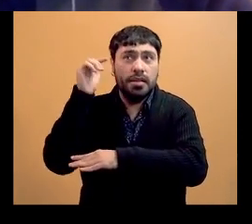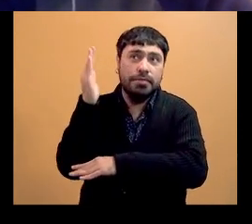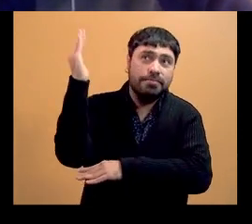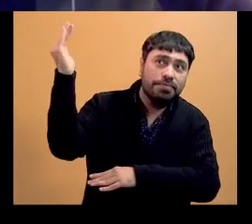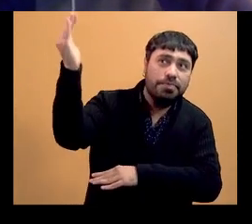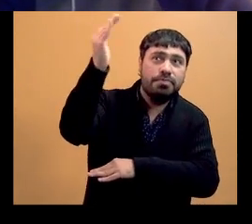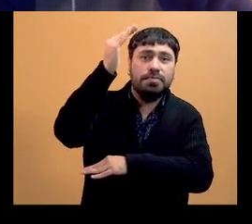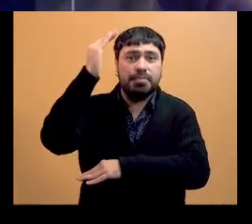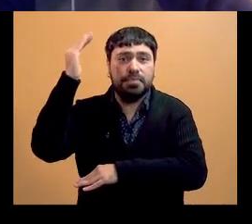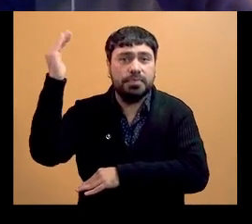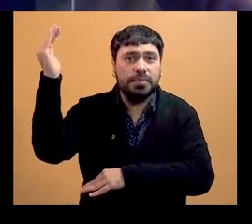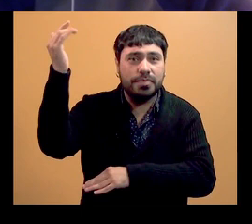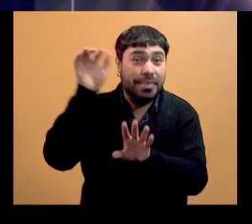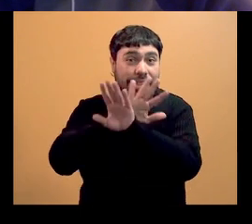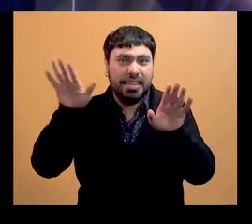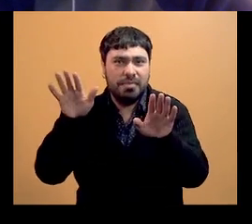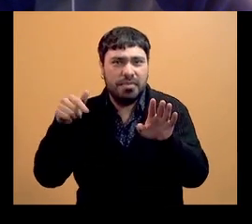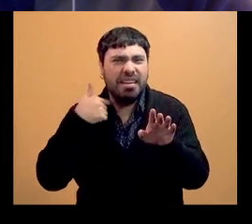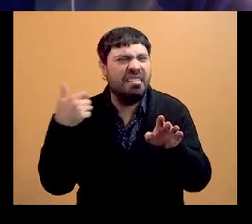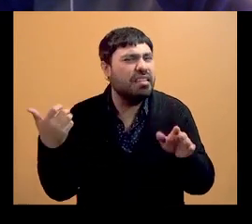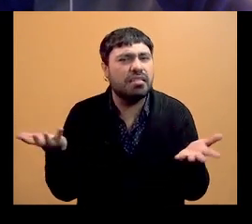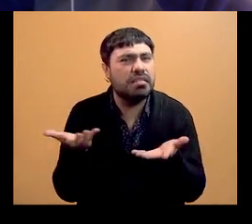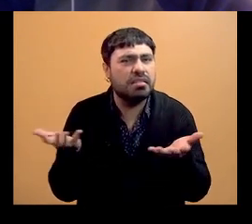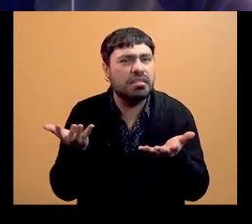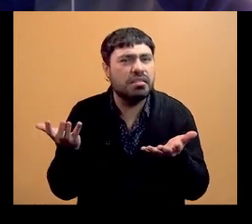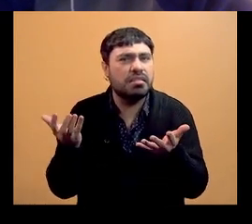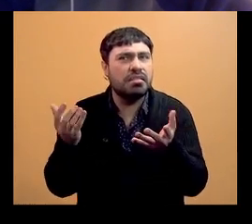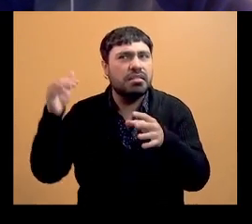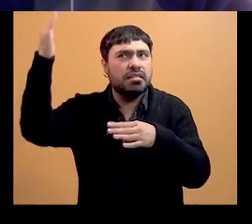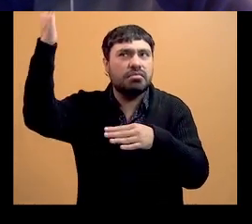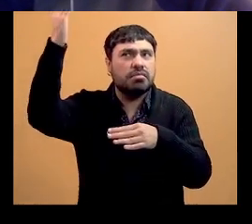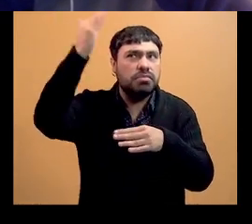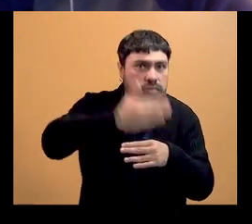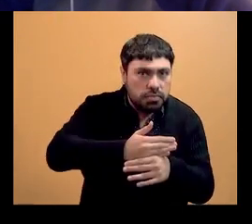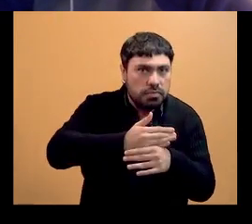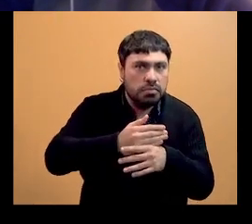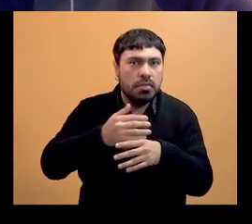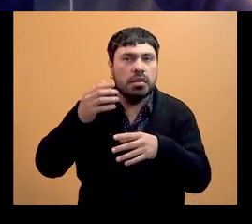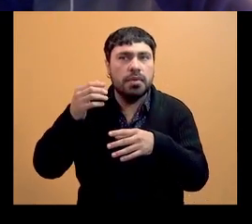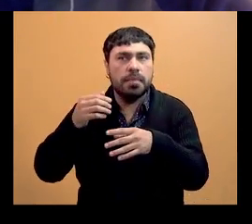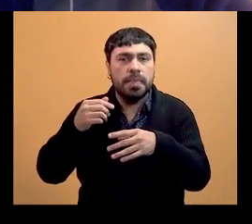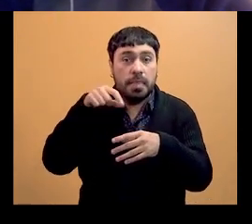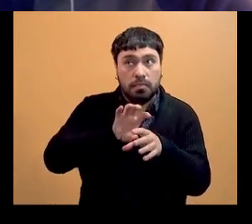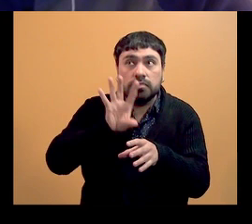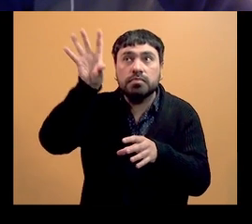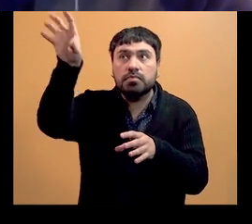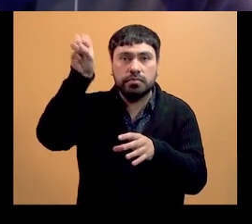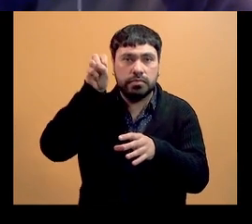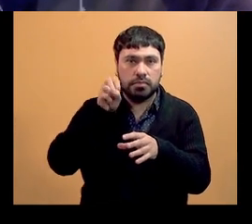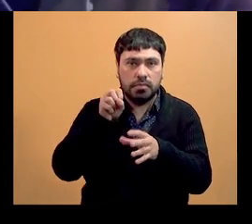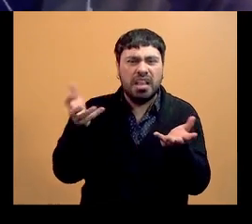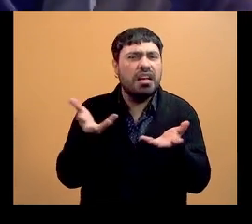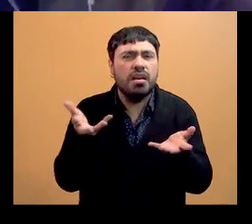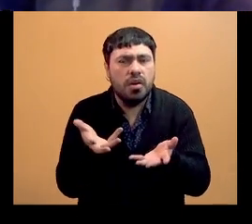en funcionamiento. Es decir, usted lo va a ir a buscar, esta cosa va a caer sola, y si va a caer sola, ¿cómo? Por lo tanto, todo